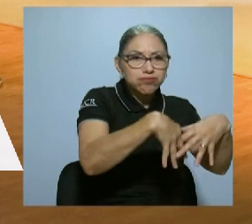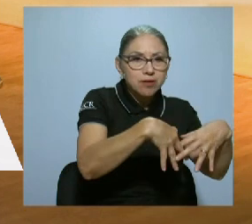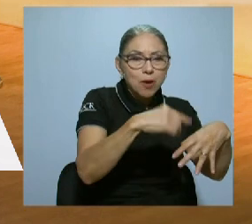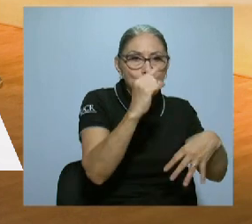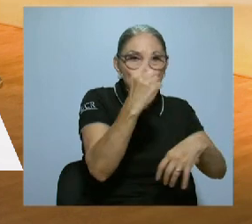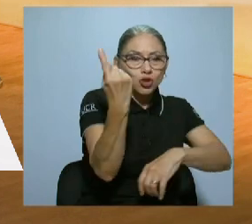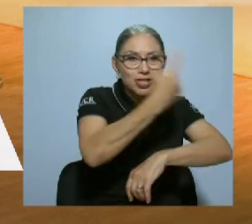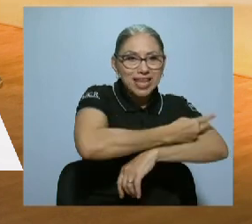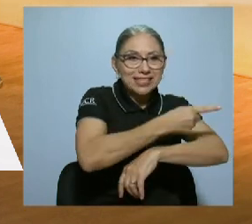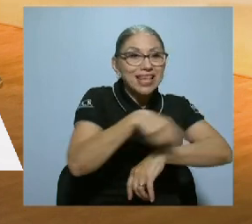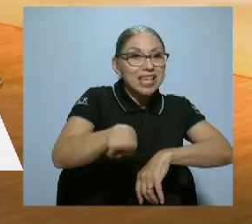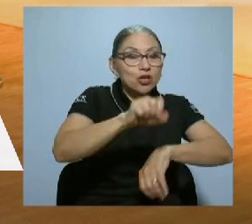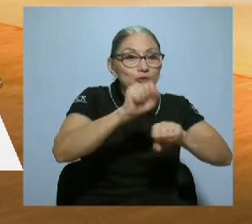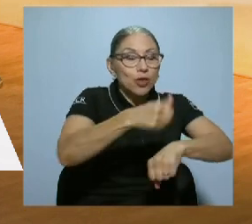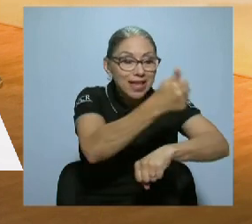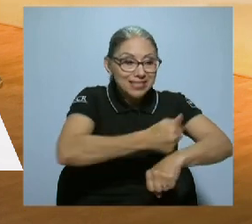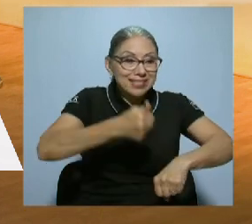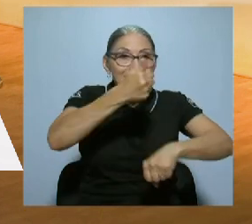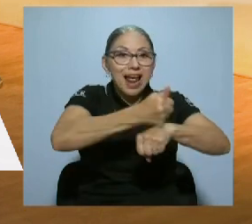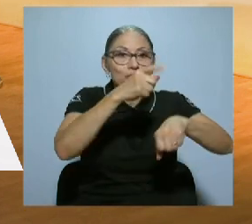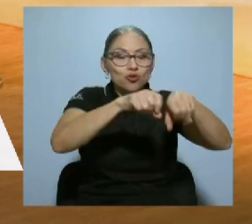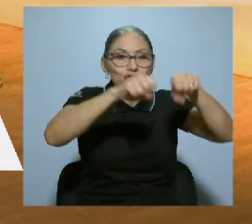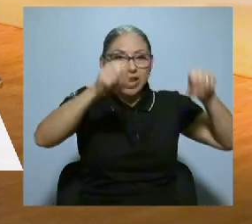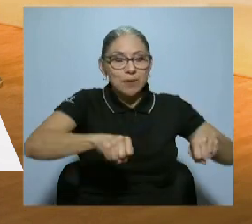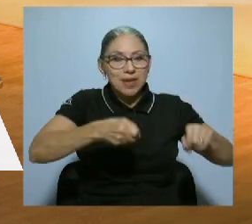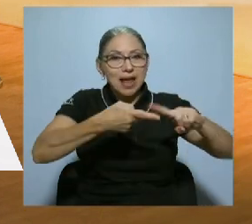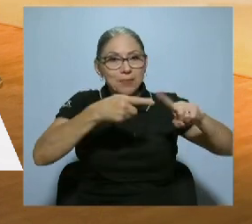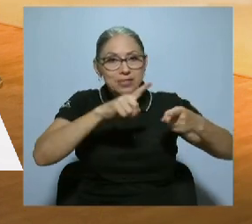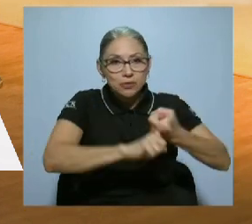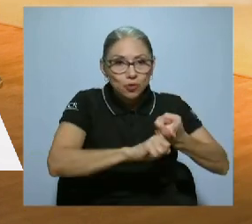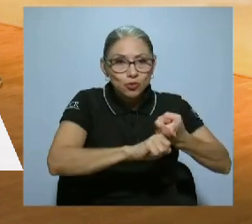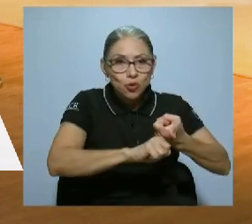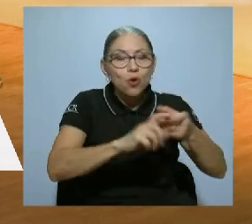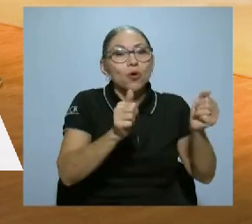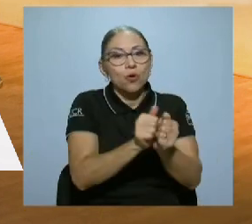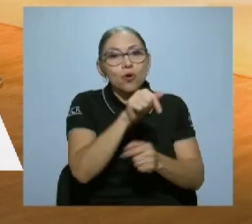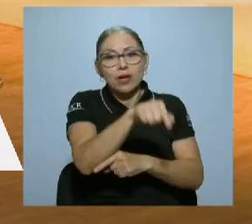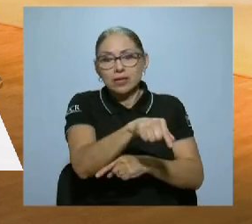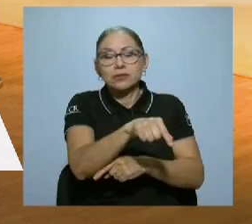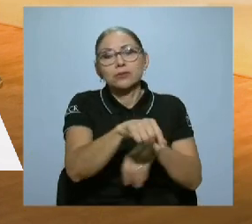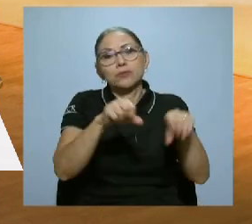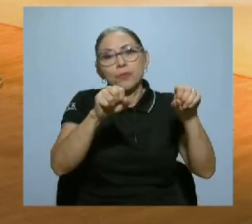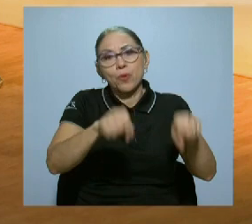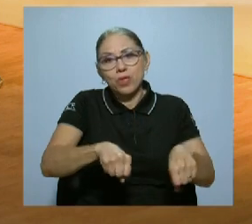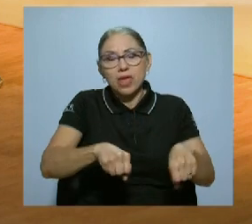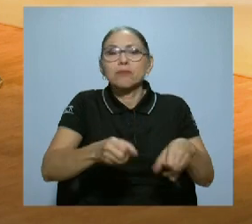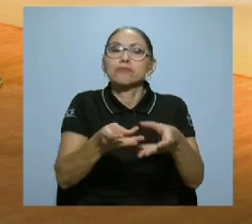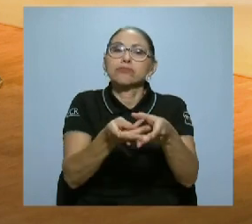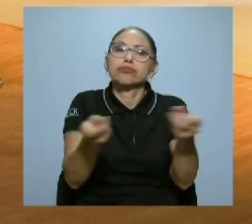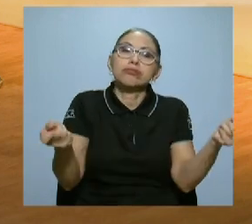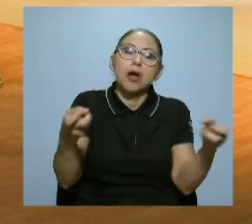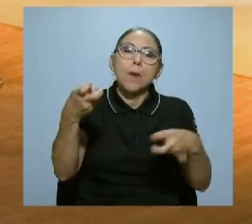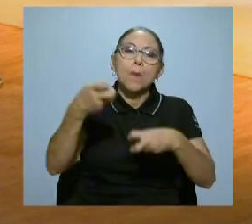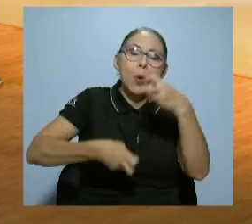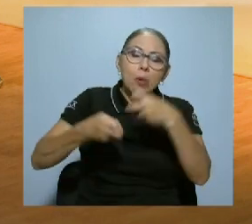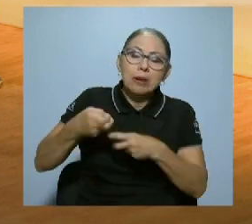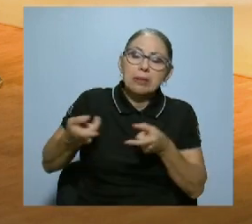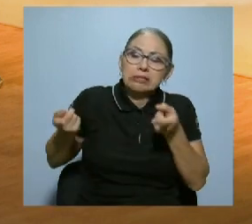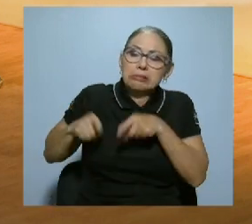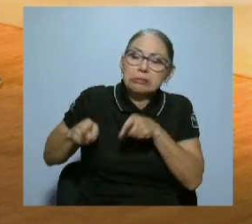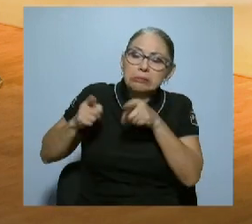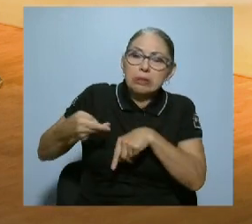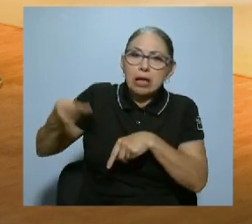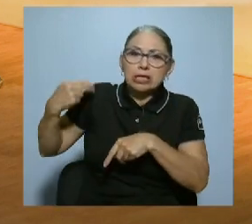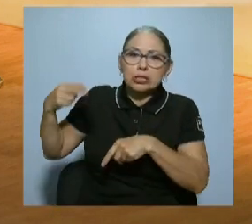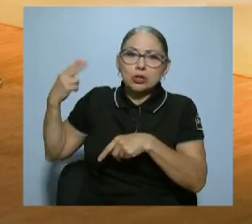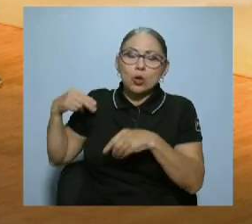un régimen amistoso, y con eso pues se solventaban un montón de problemas históricos, fronterizos,